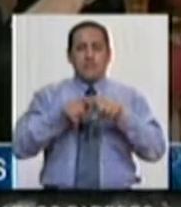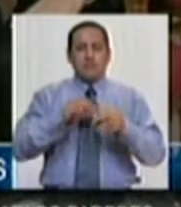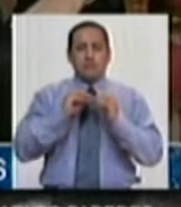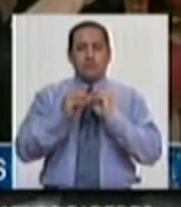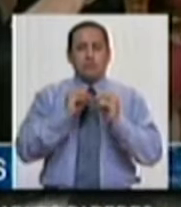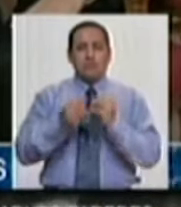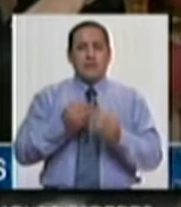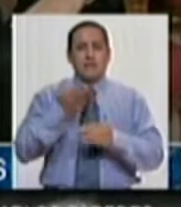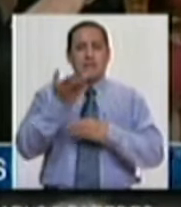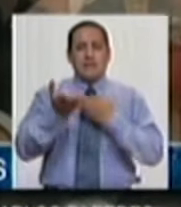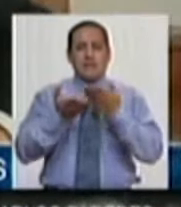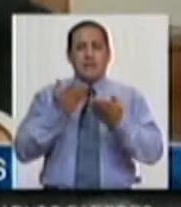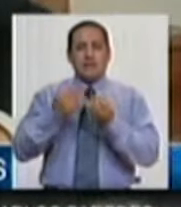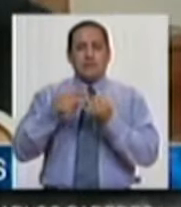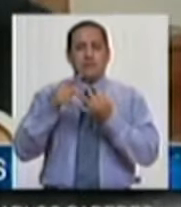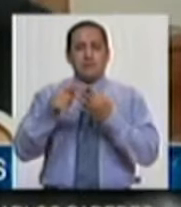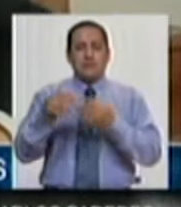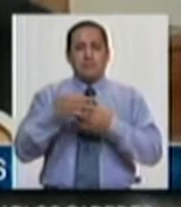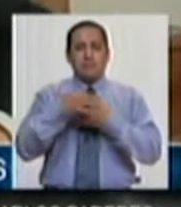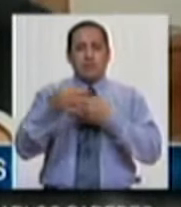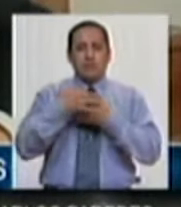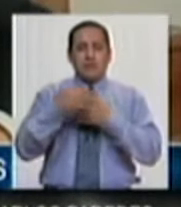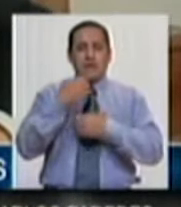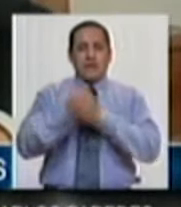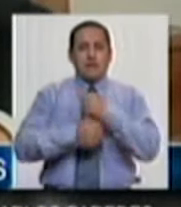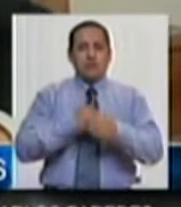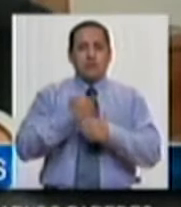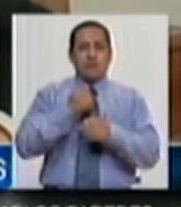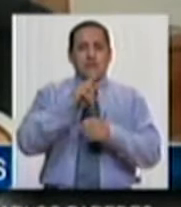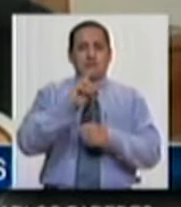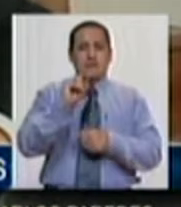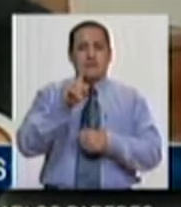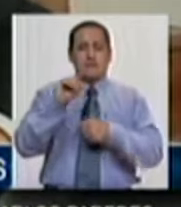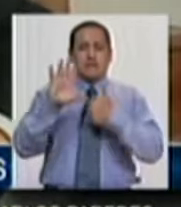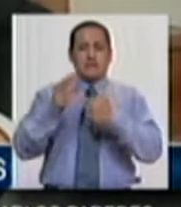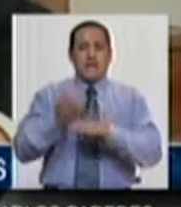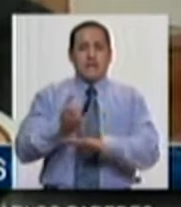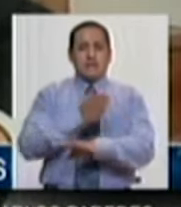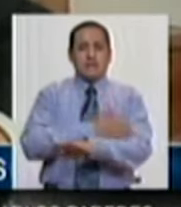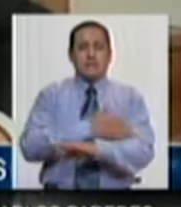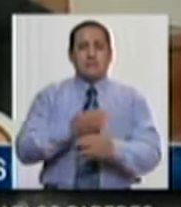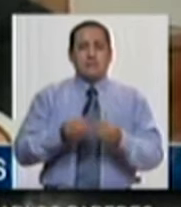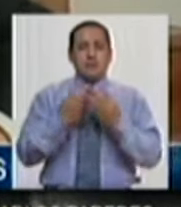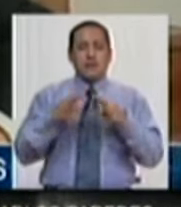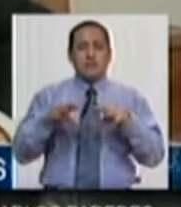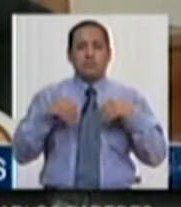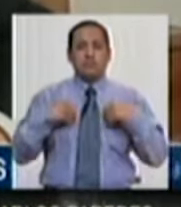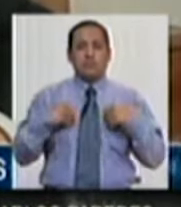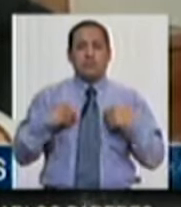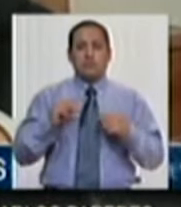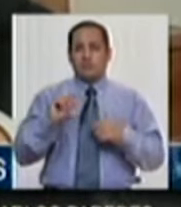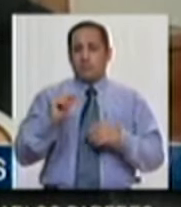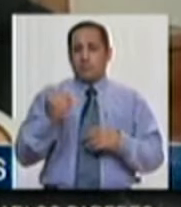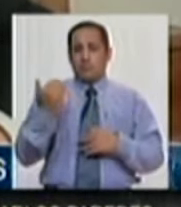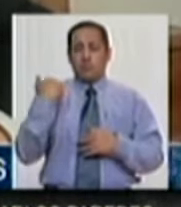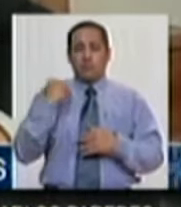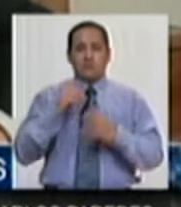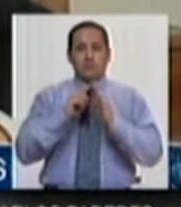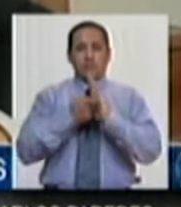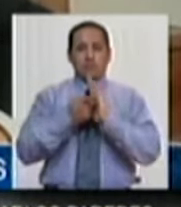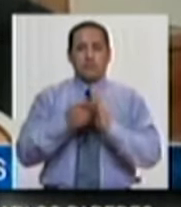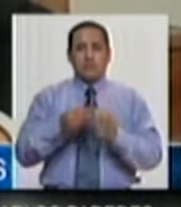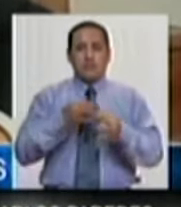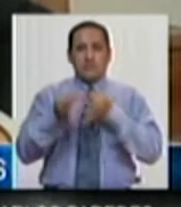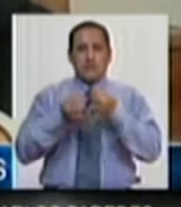llegue quizás a otras regiones, quizás antes del 2016. Bueno, hemos asumido la cartera hace unos